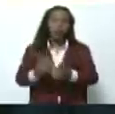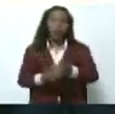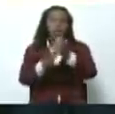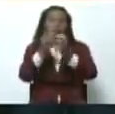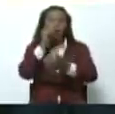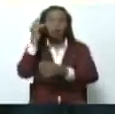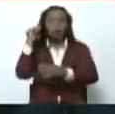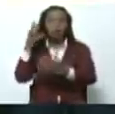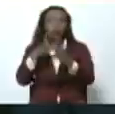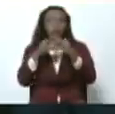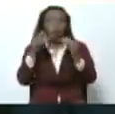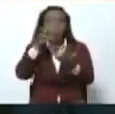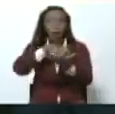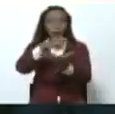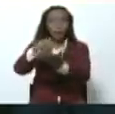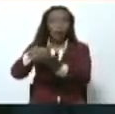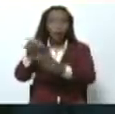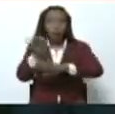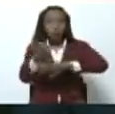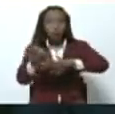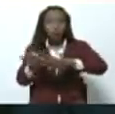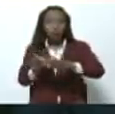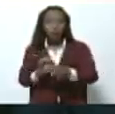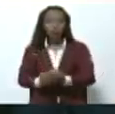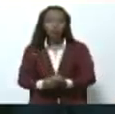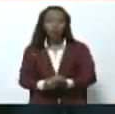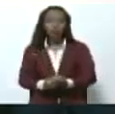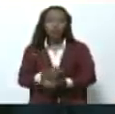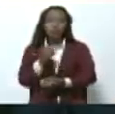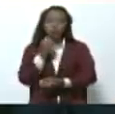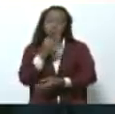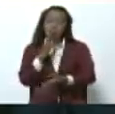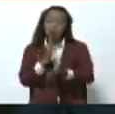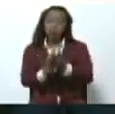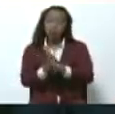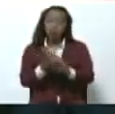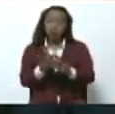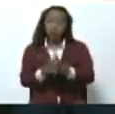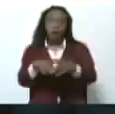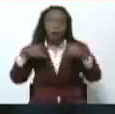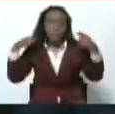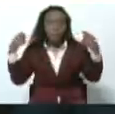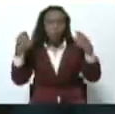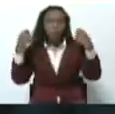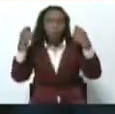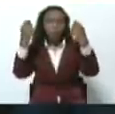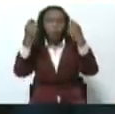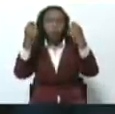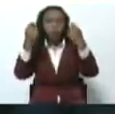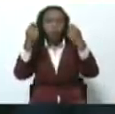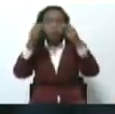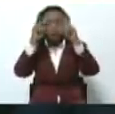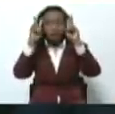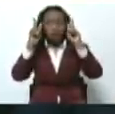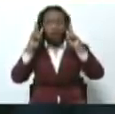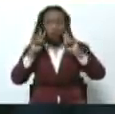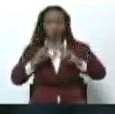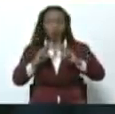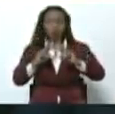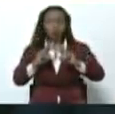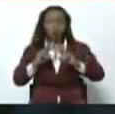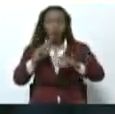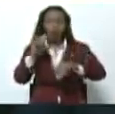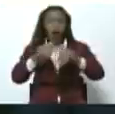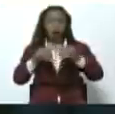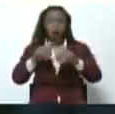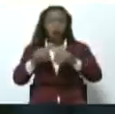en todos los estados y municipios. Bueno, hubo la campaña impecable. Hubo la